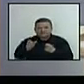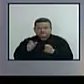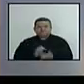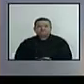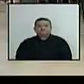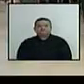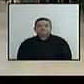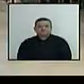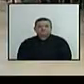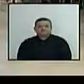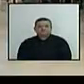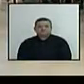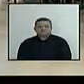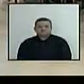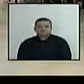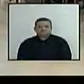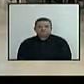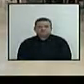Dios.